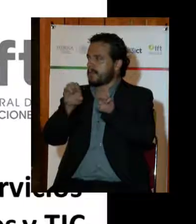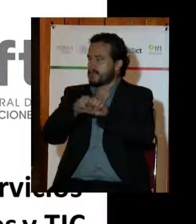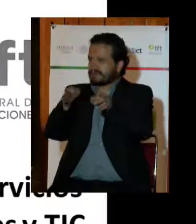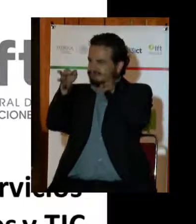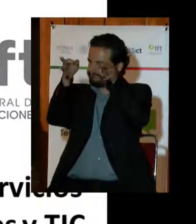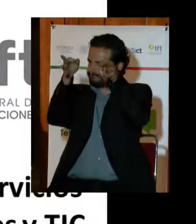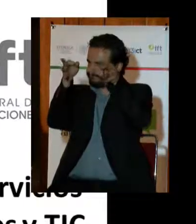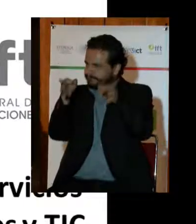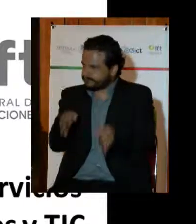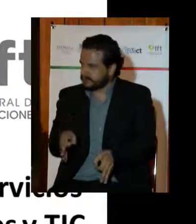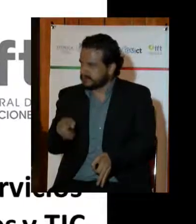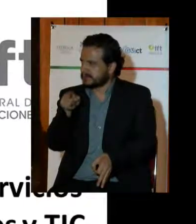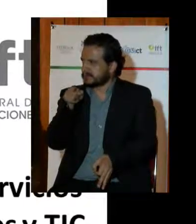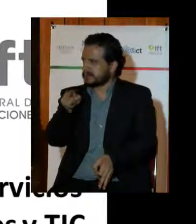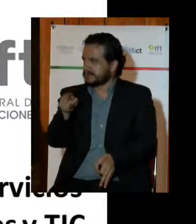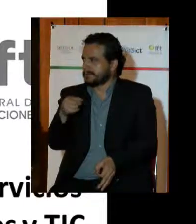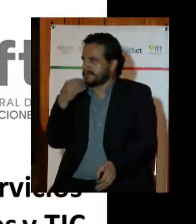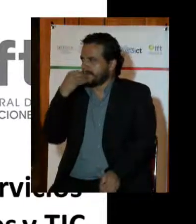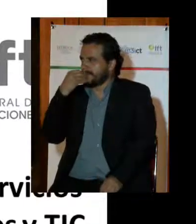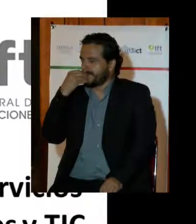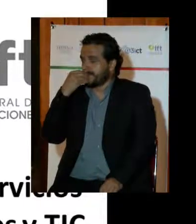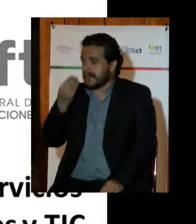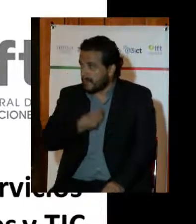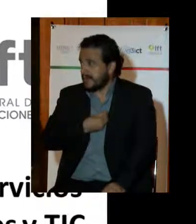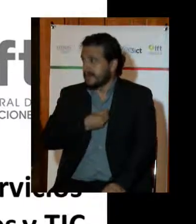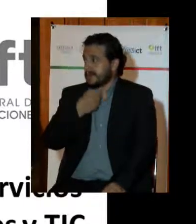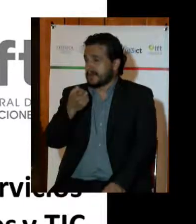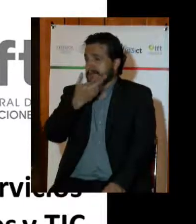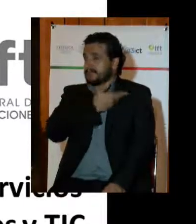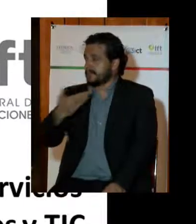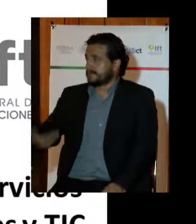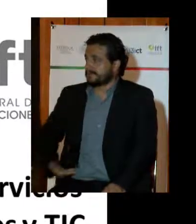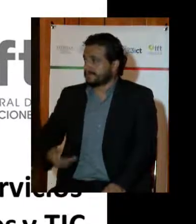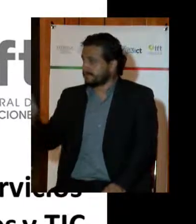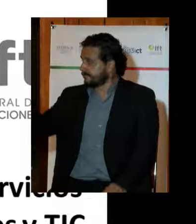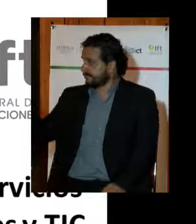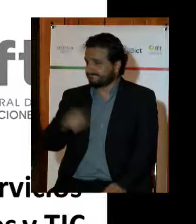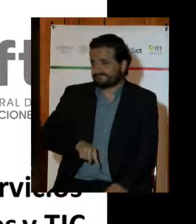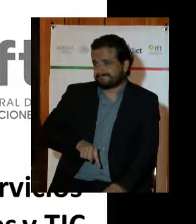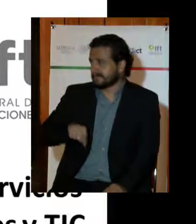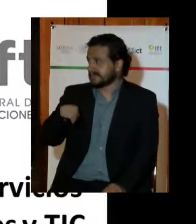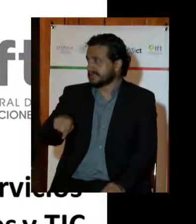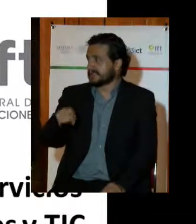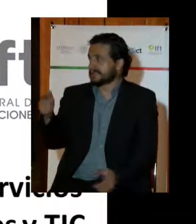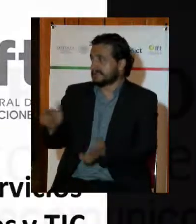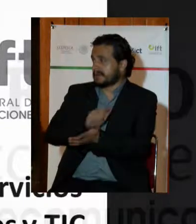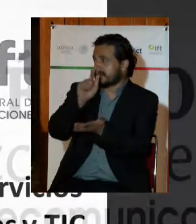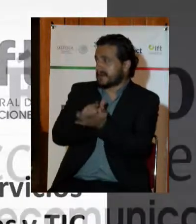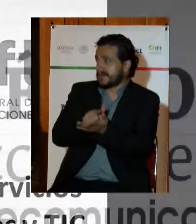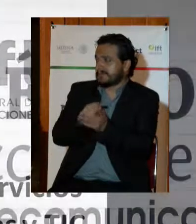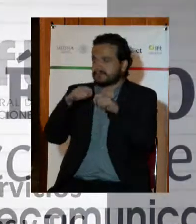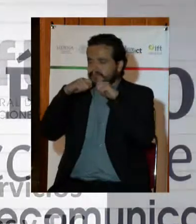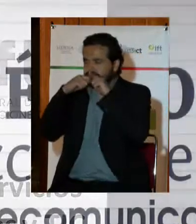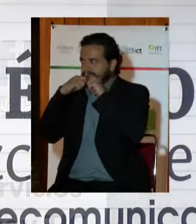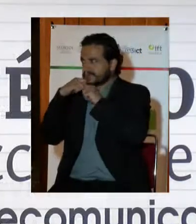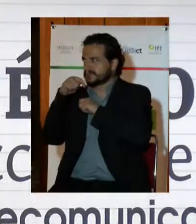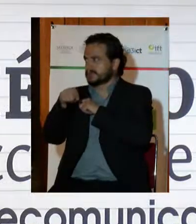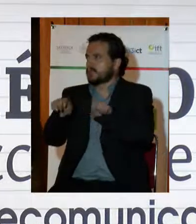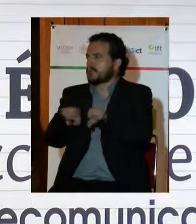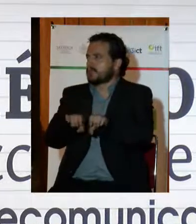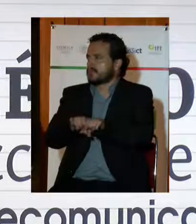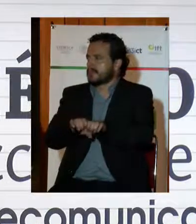mandato constitucional y legal, sino por la convicción de que con el nacimiento de este